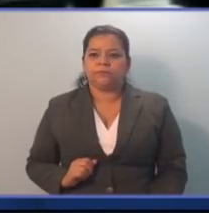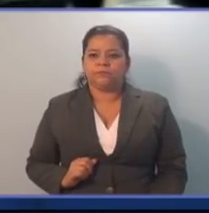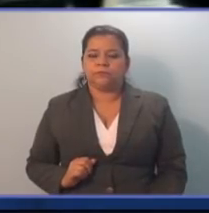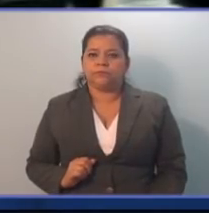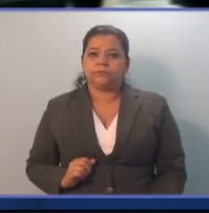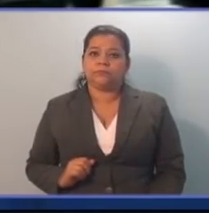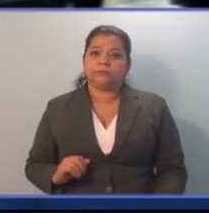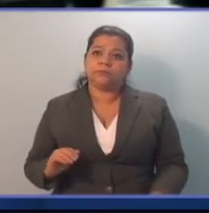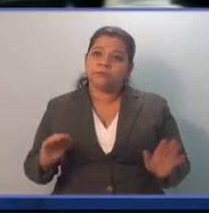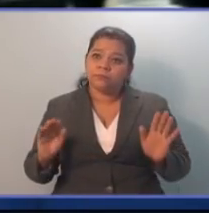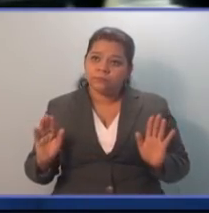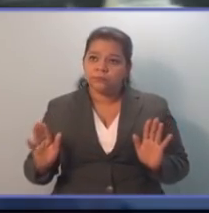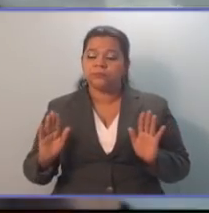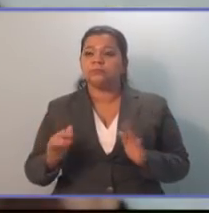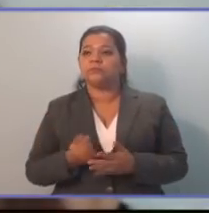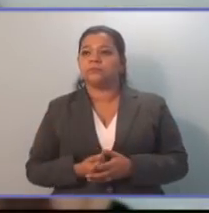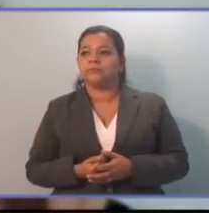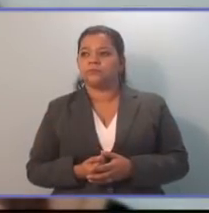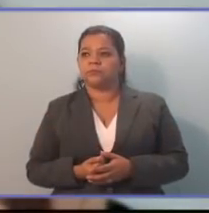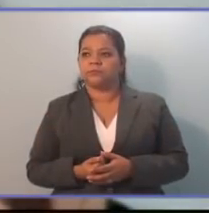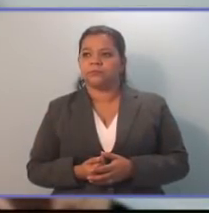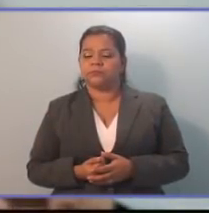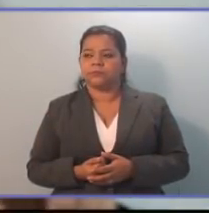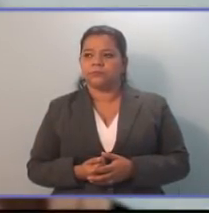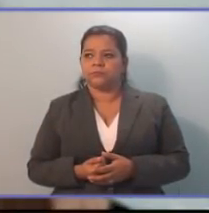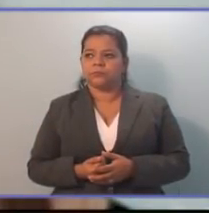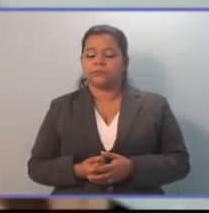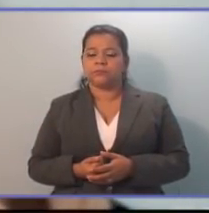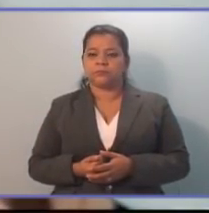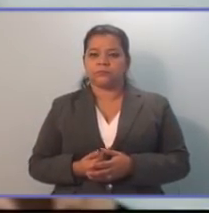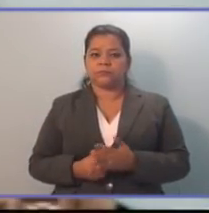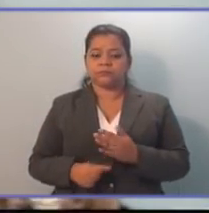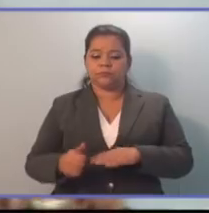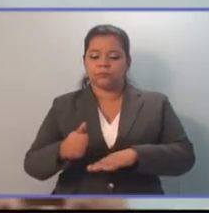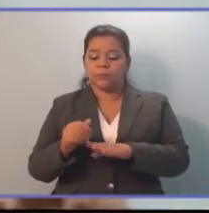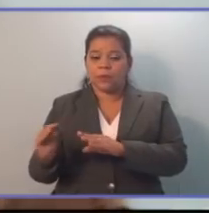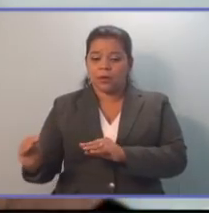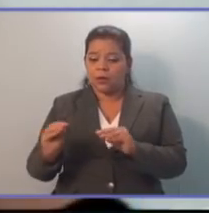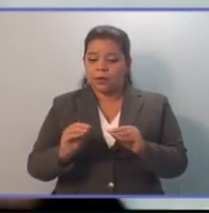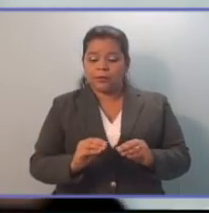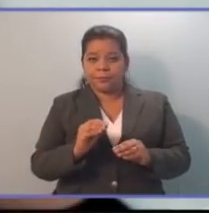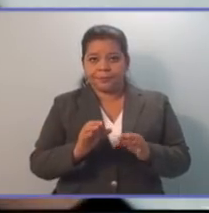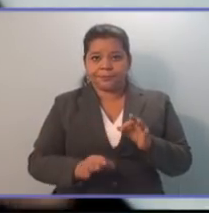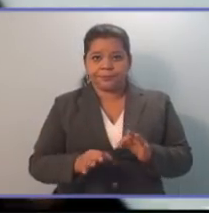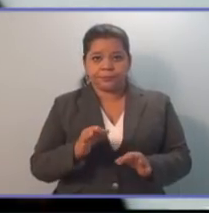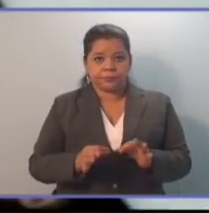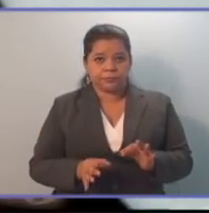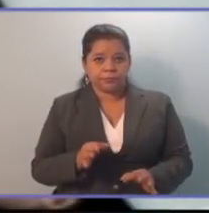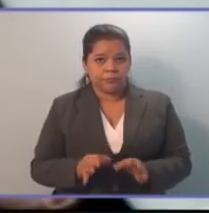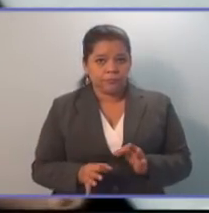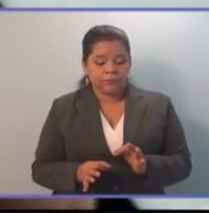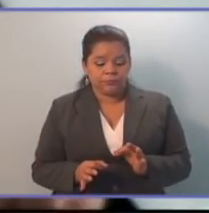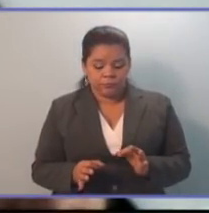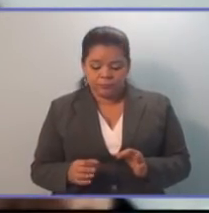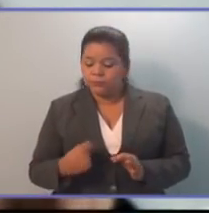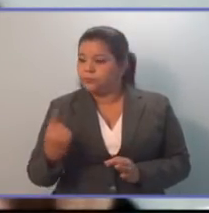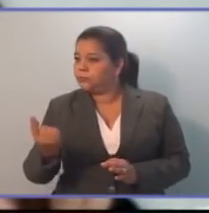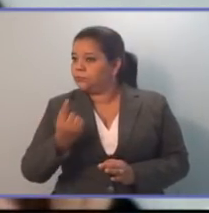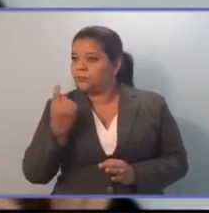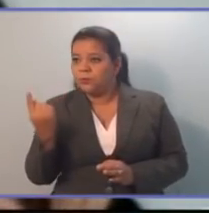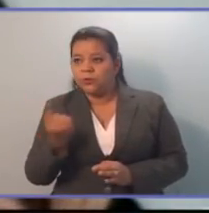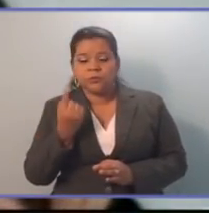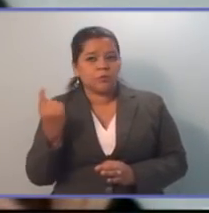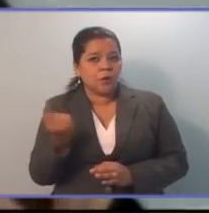Pero es que resulta que la administración de justicia no solamente es función